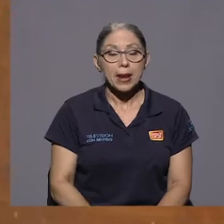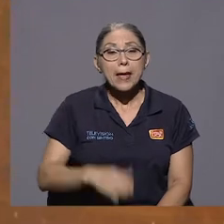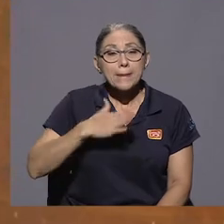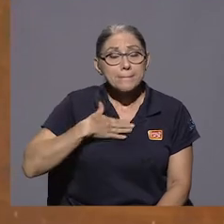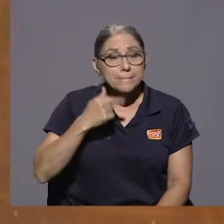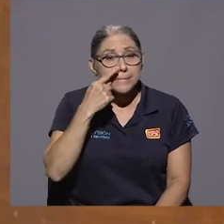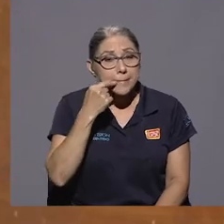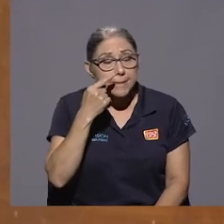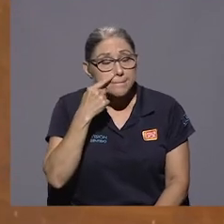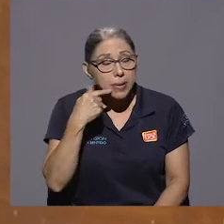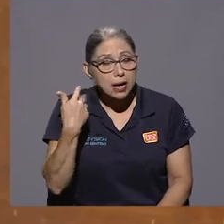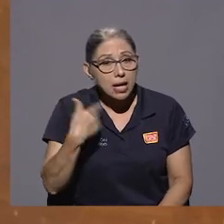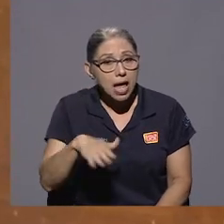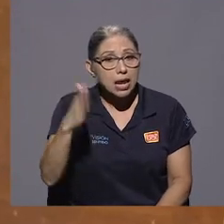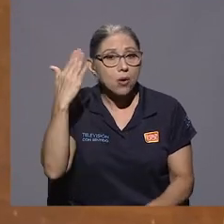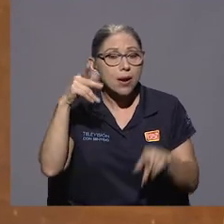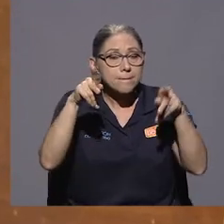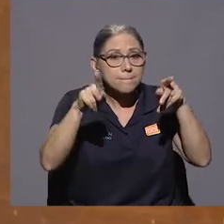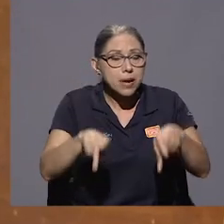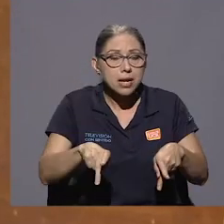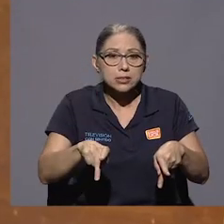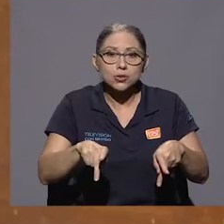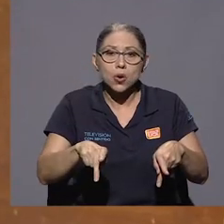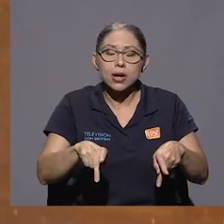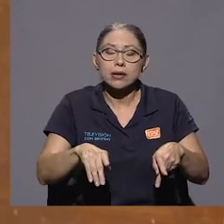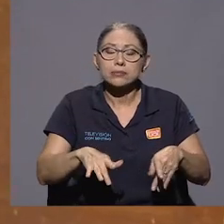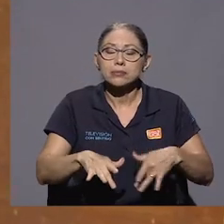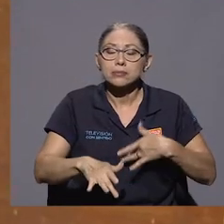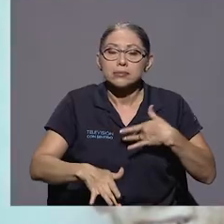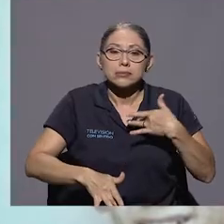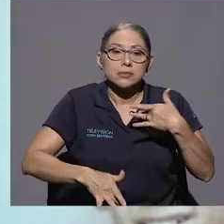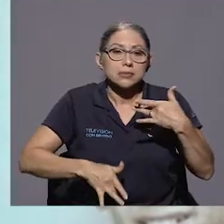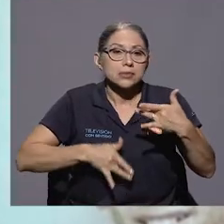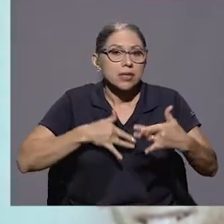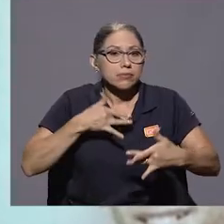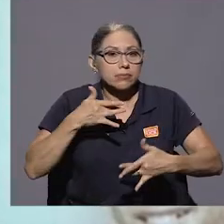Mi papá era una persona tremendamente sentimental,